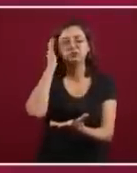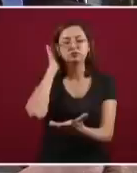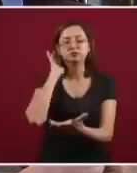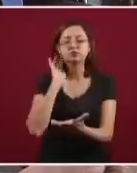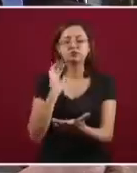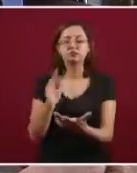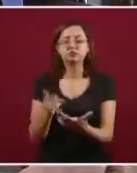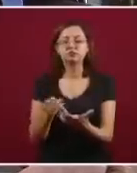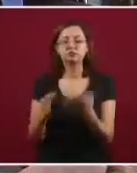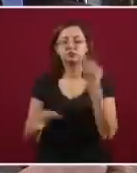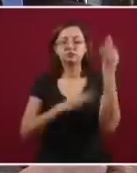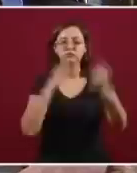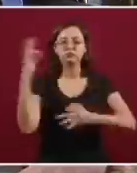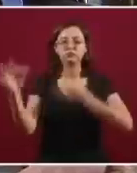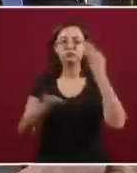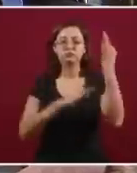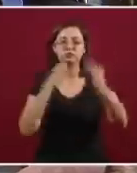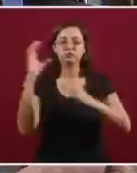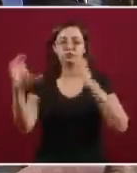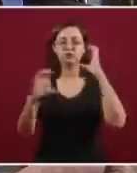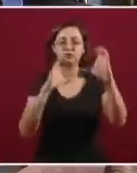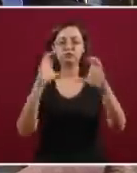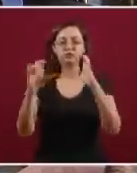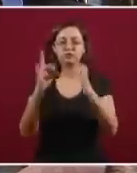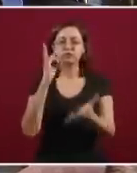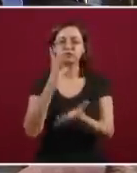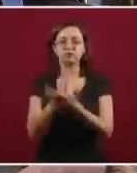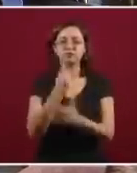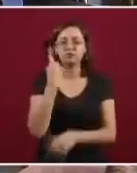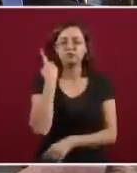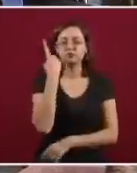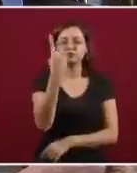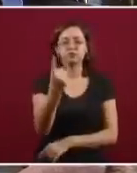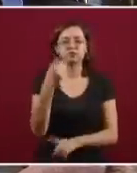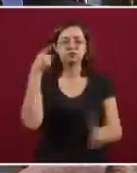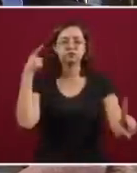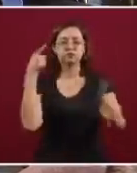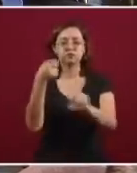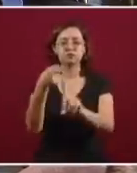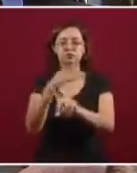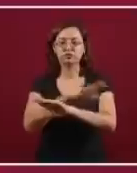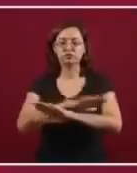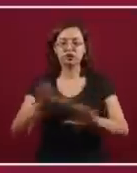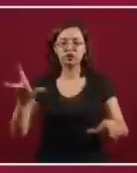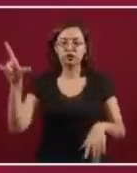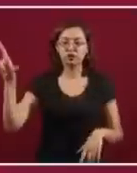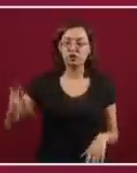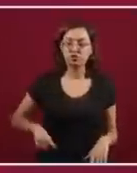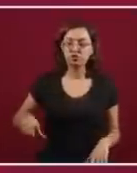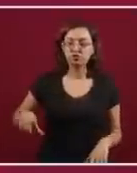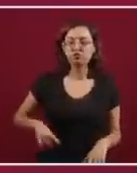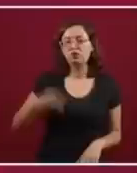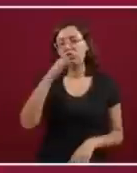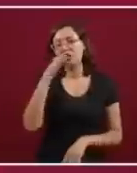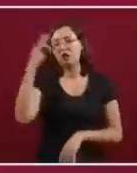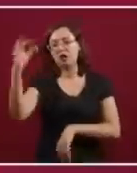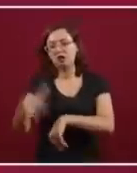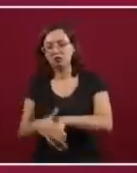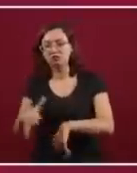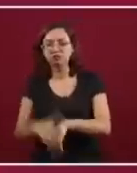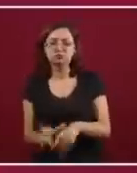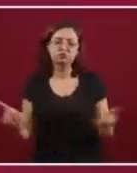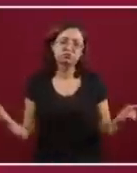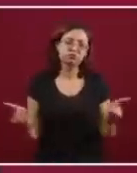de comunicación unidireccional vertical que diga gobierno te informatice ciudadanía